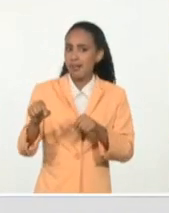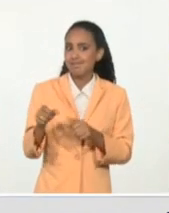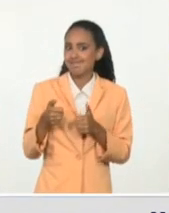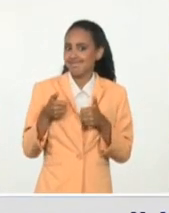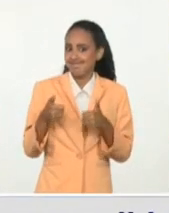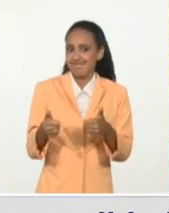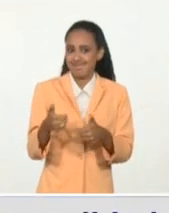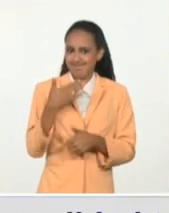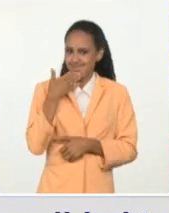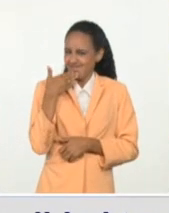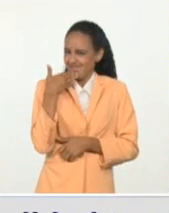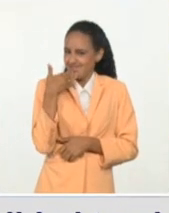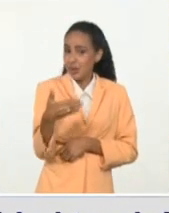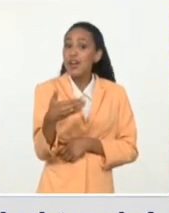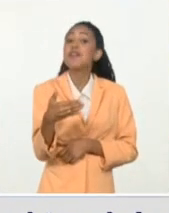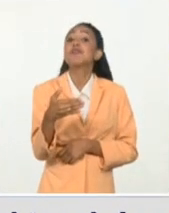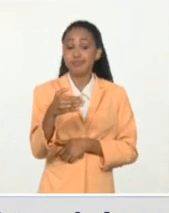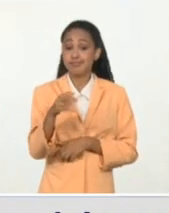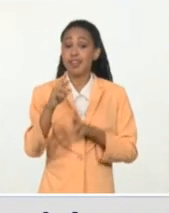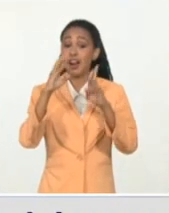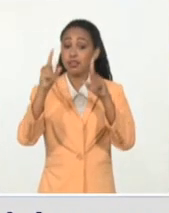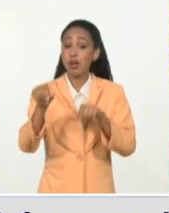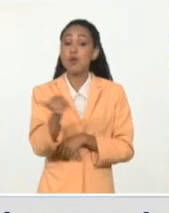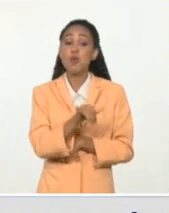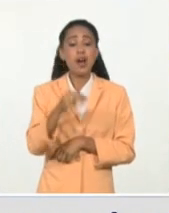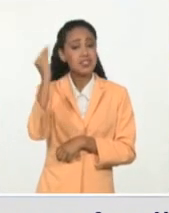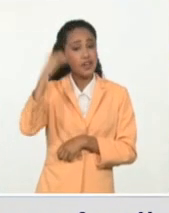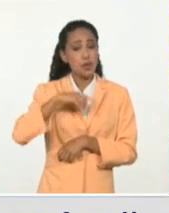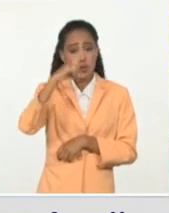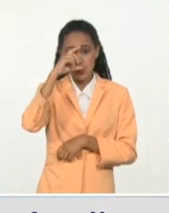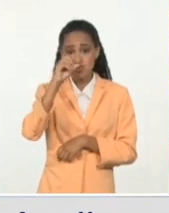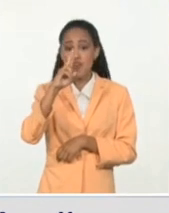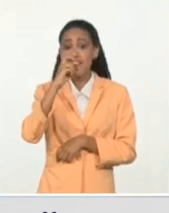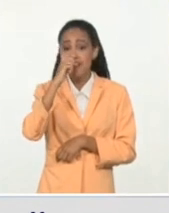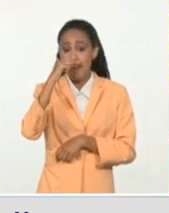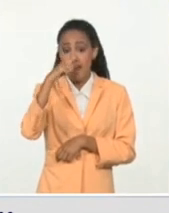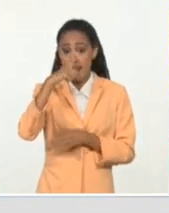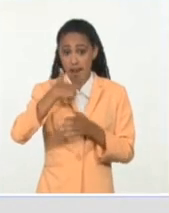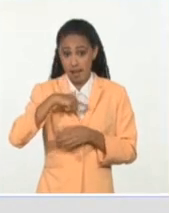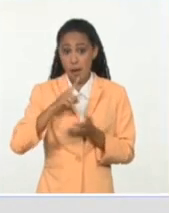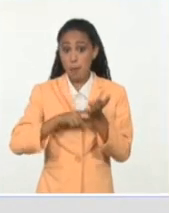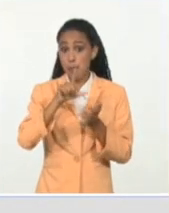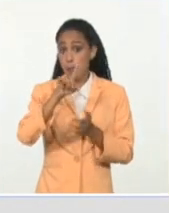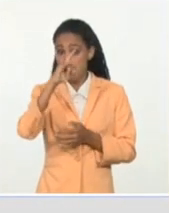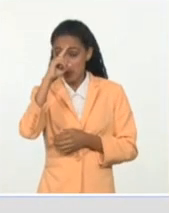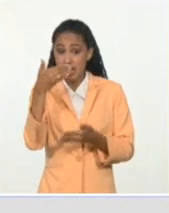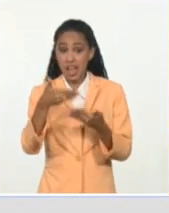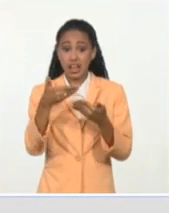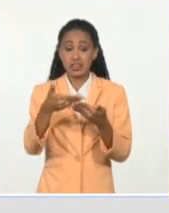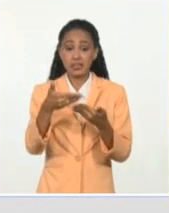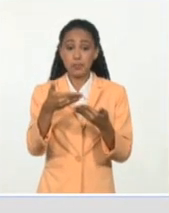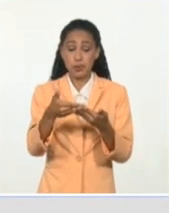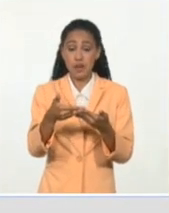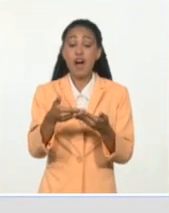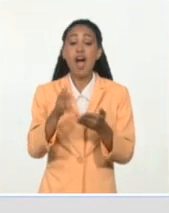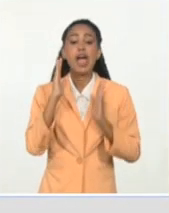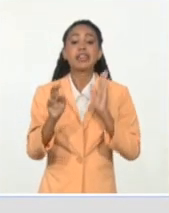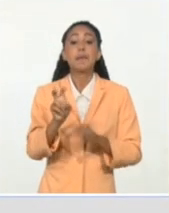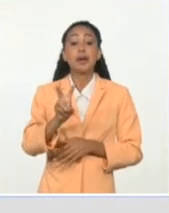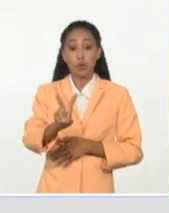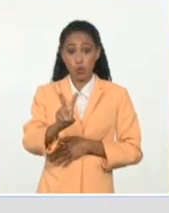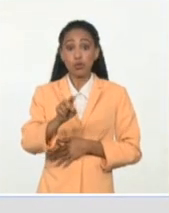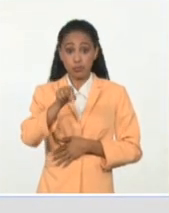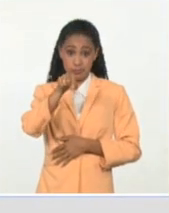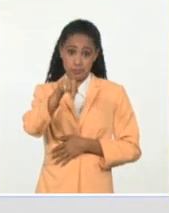esperanzadores. También sabemos que Soberana Plus, ya en fase 2 de ensayos clínicos, hasta este momento, ¿cómo